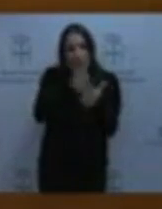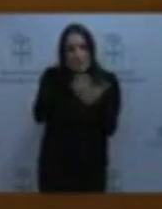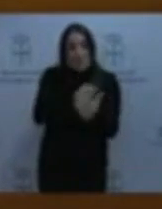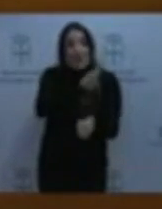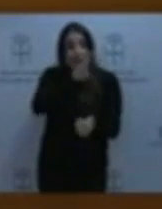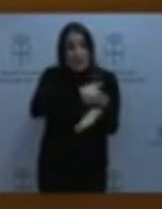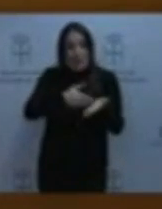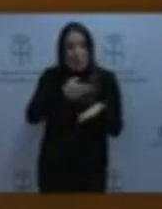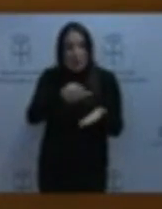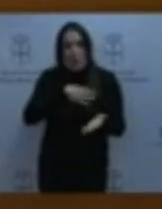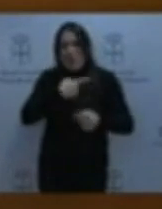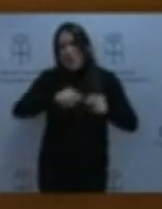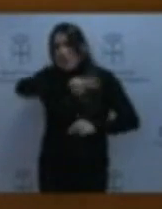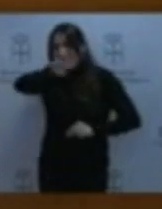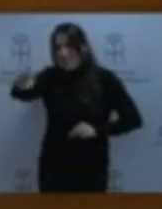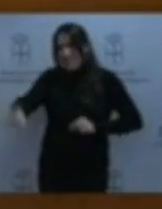pueden hacer muchas cosas.